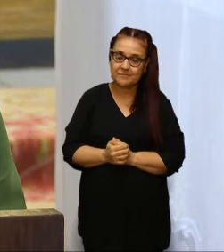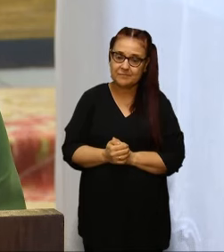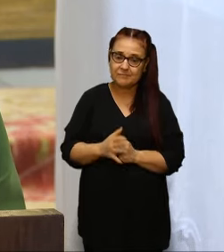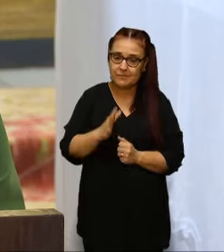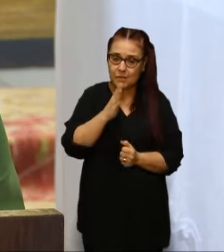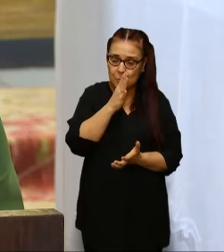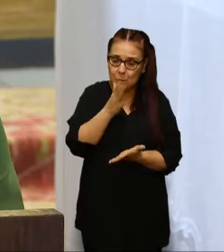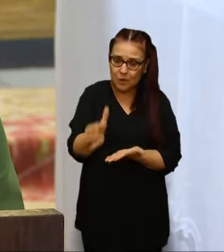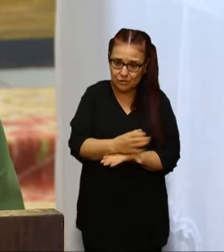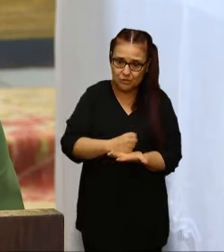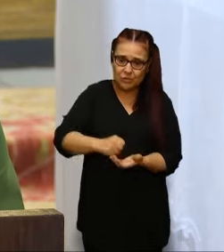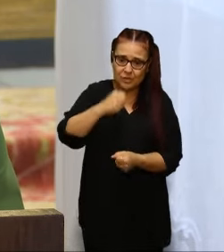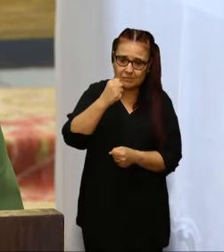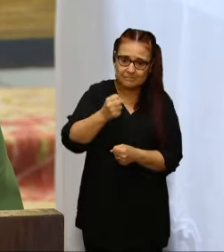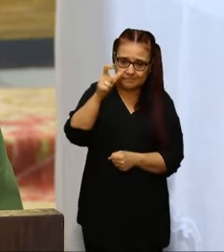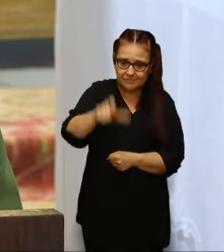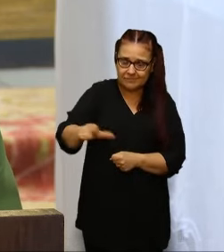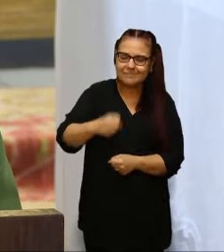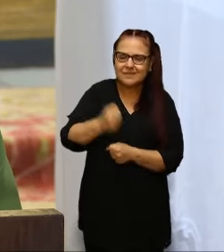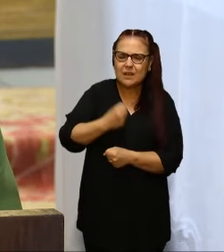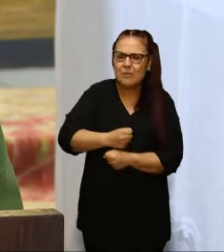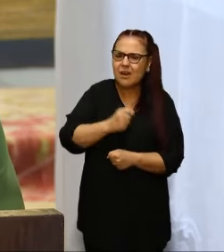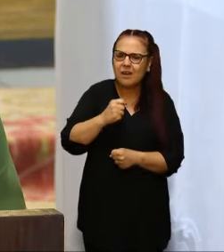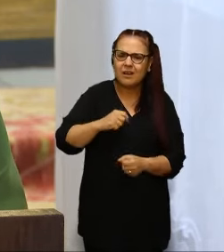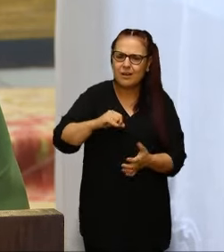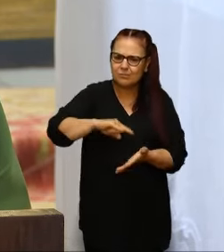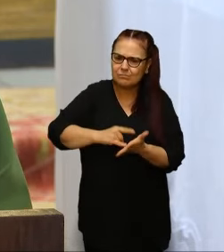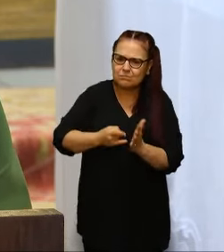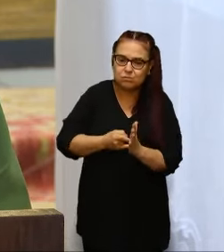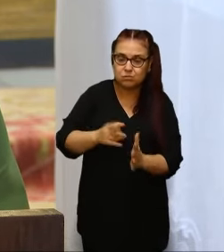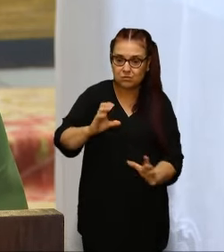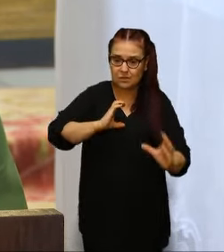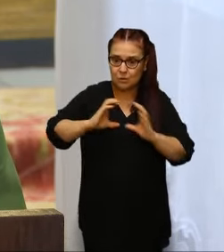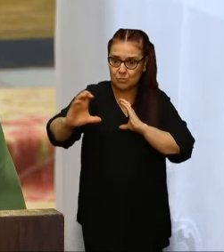Por todos los que trabajamos en los medios de comunicación, para que alertemos,